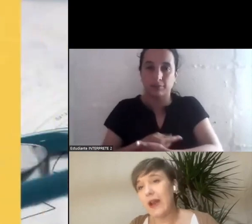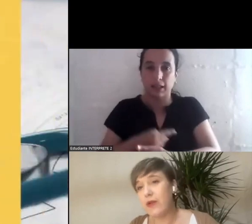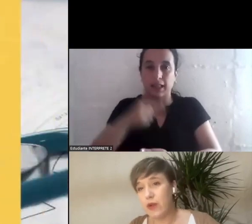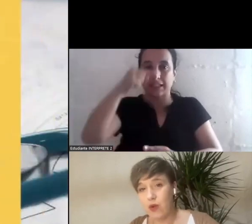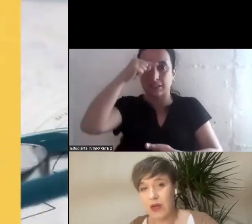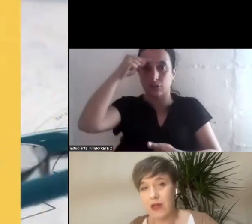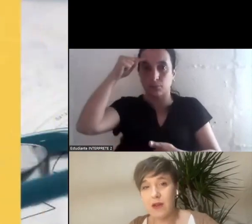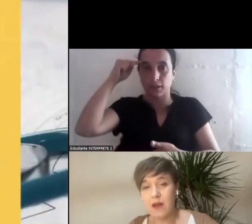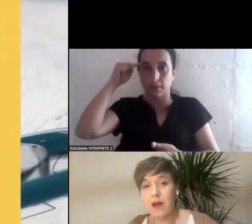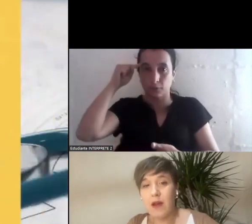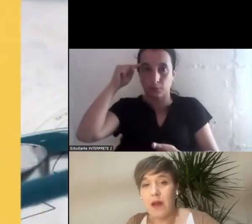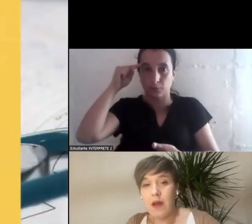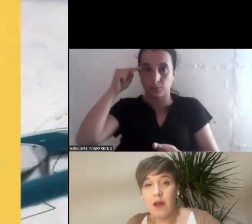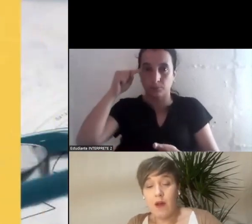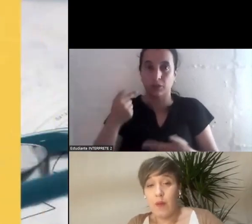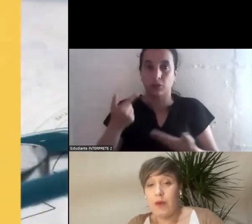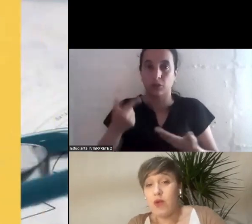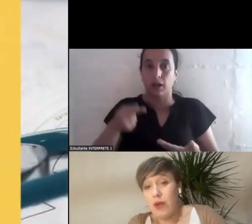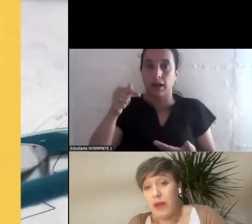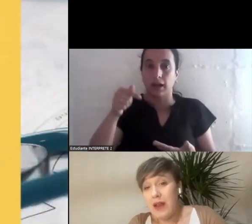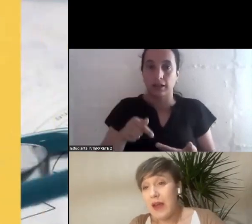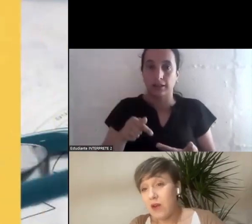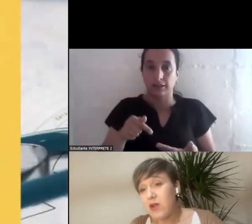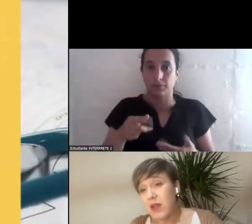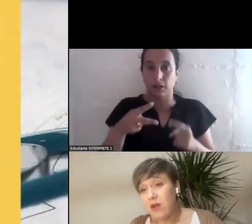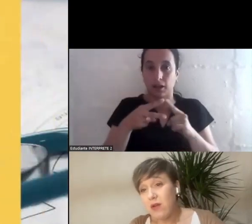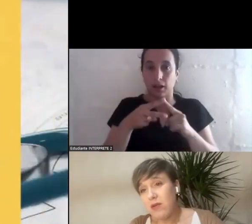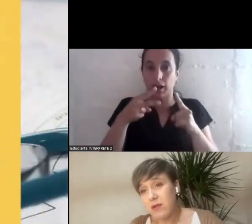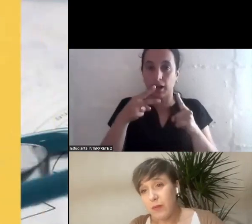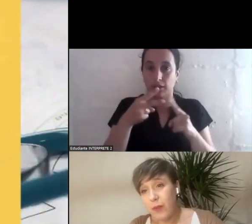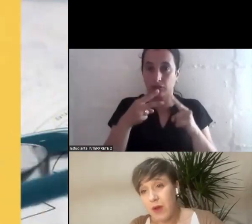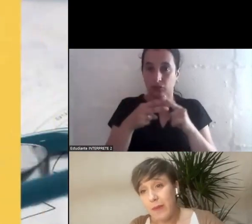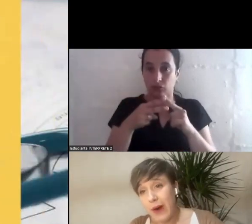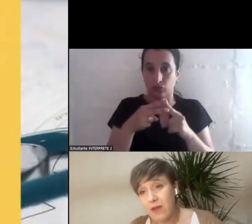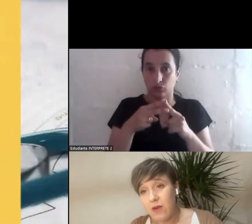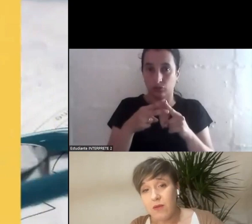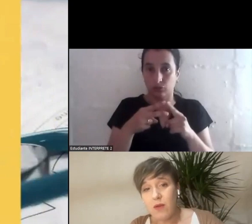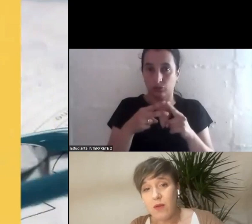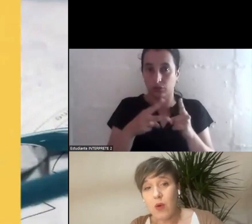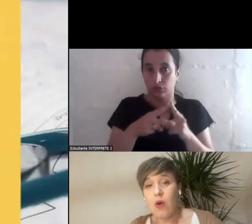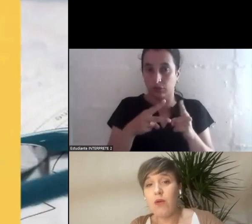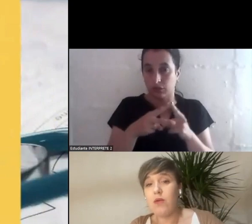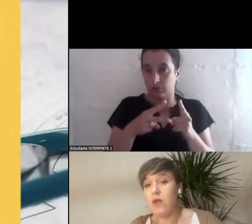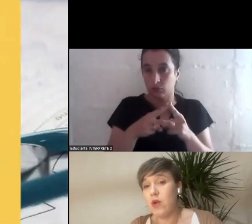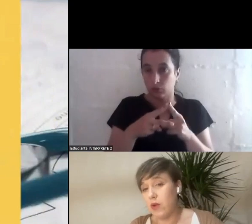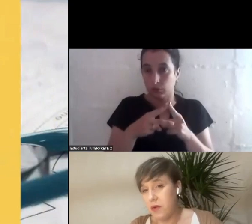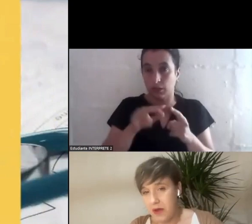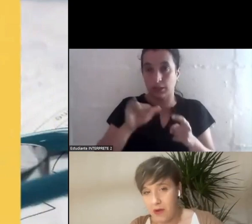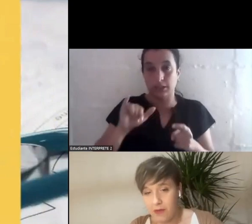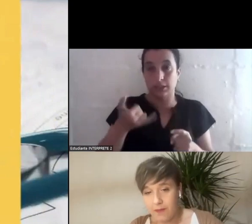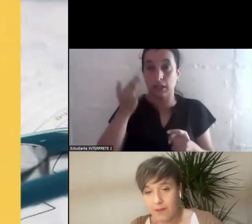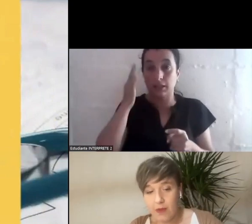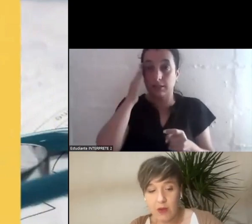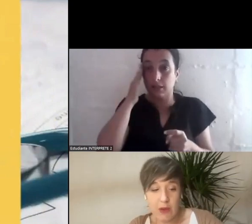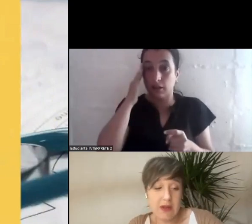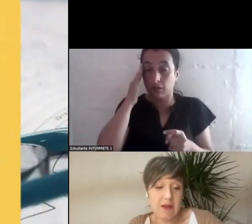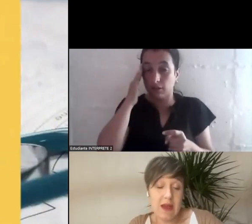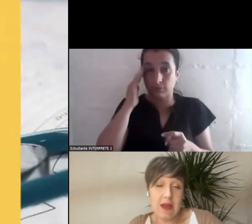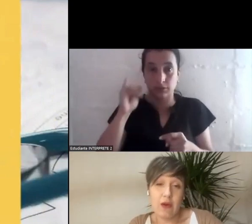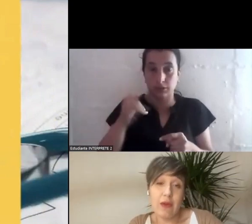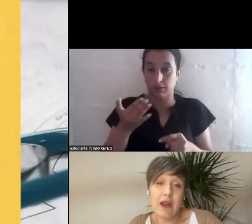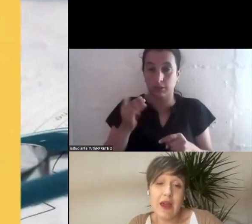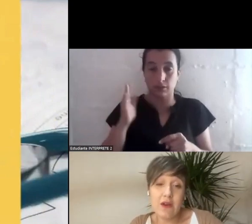pueden pasar dos cosas. Podemos conocer el diagnóstico previo al parto o no conocerlo.